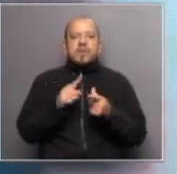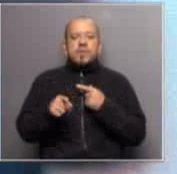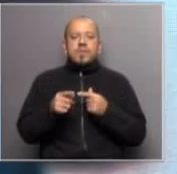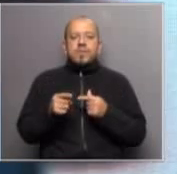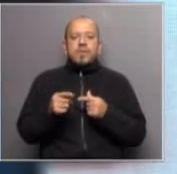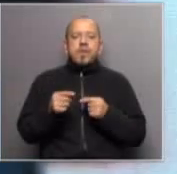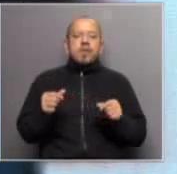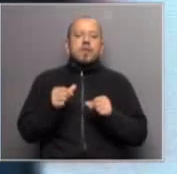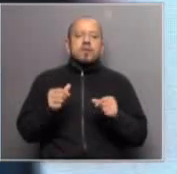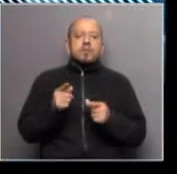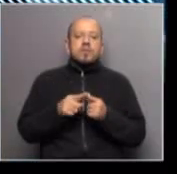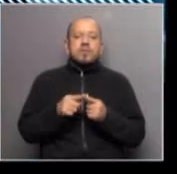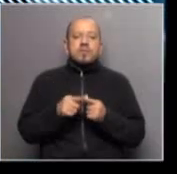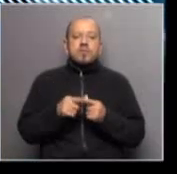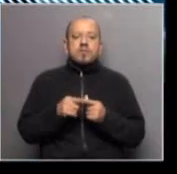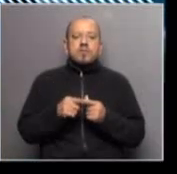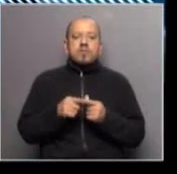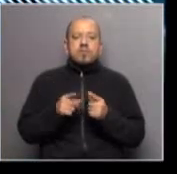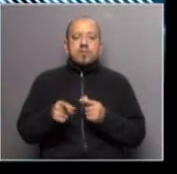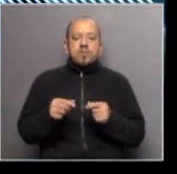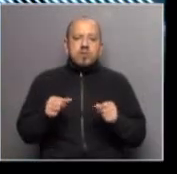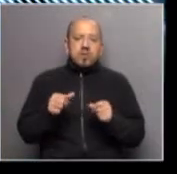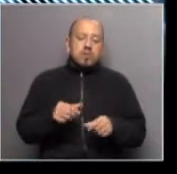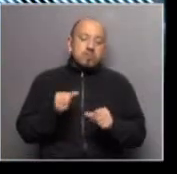planeando nuevo álbum? Estoy componiendo lo que puedo,